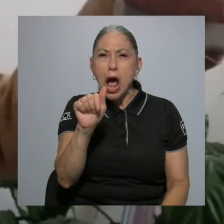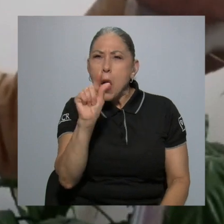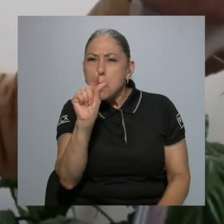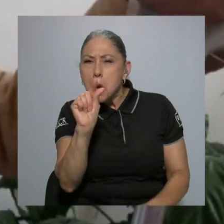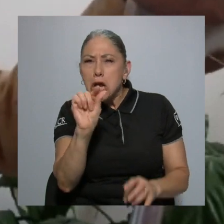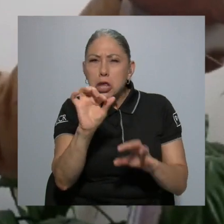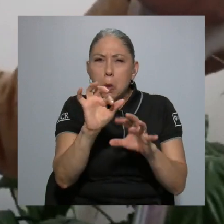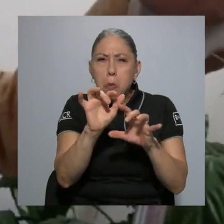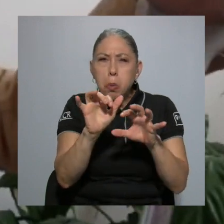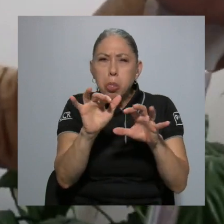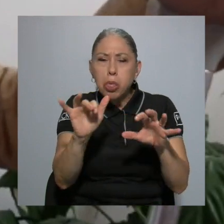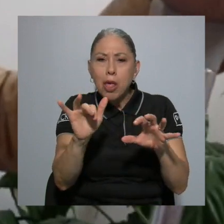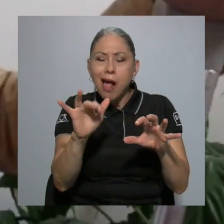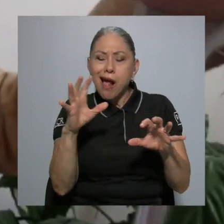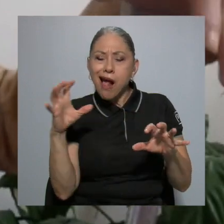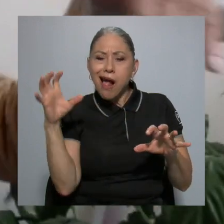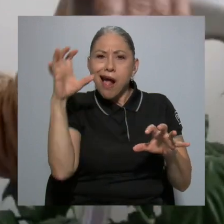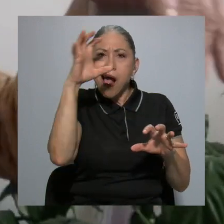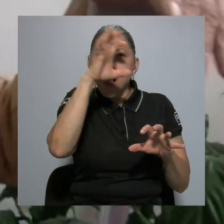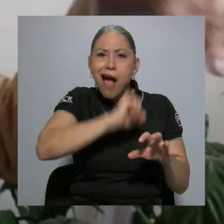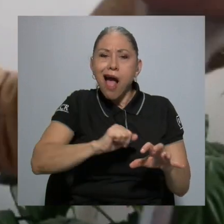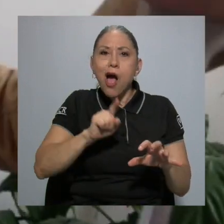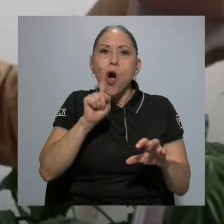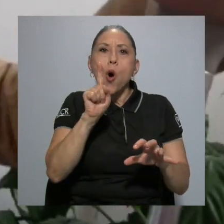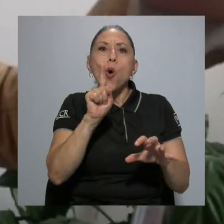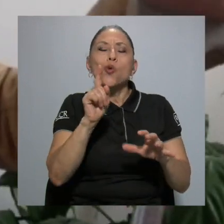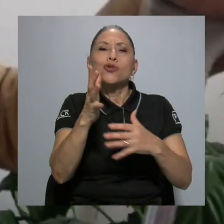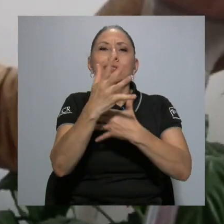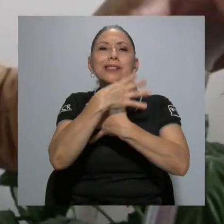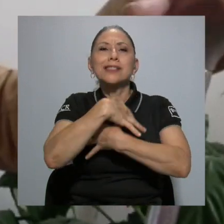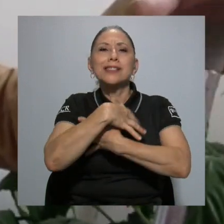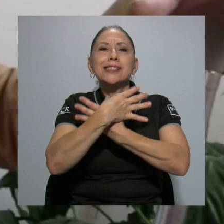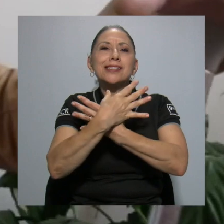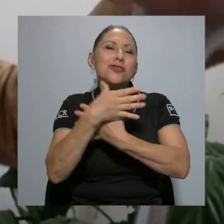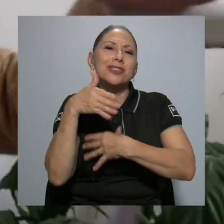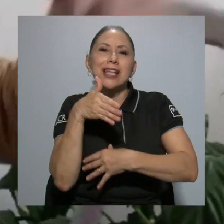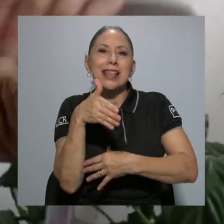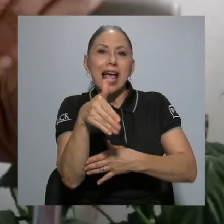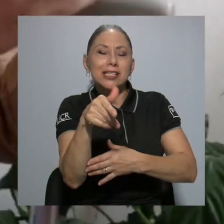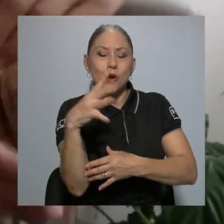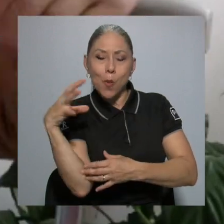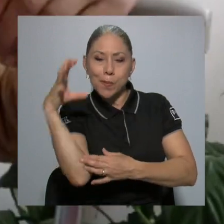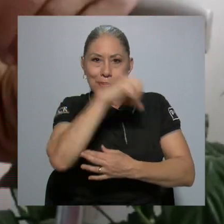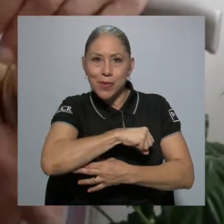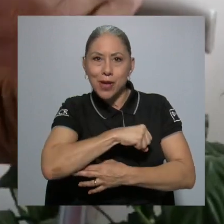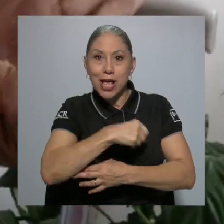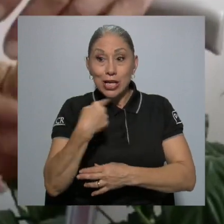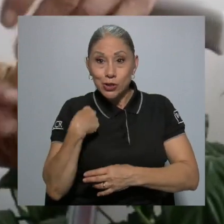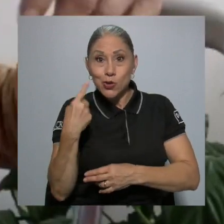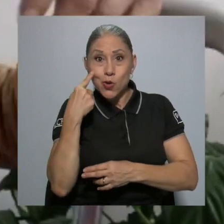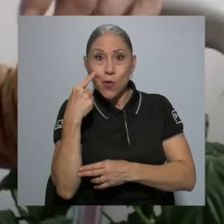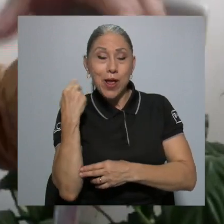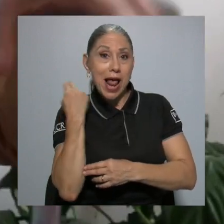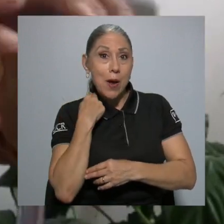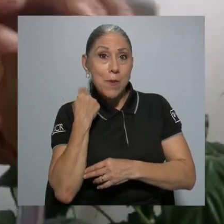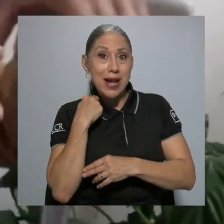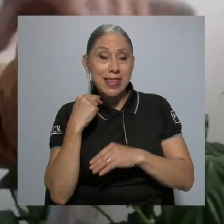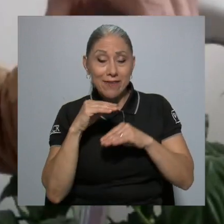que le permiten identificar que era un cetáceo, ya que si uno ve la superficie de la